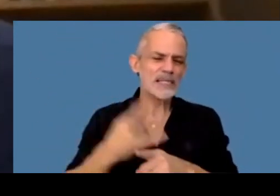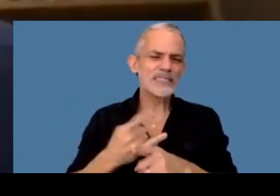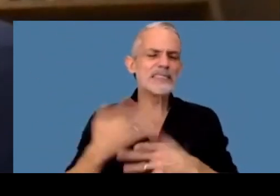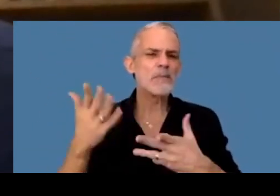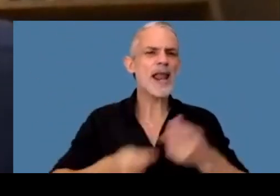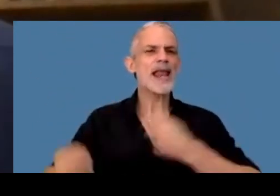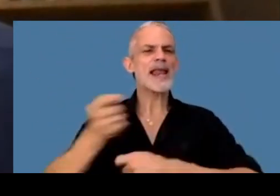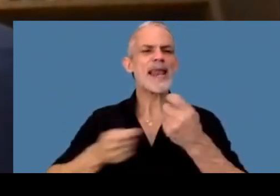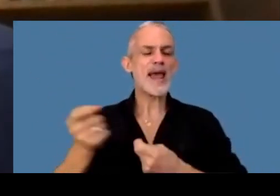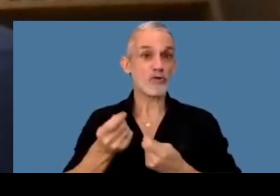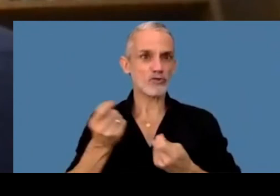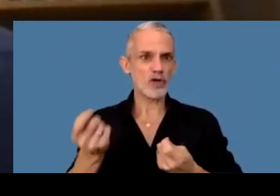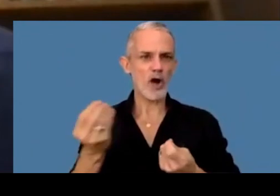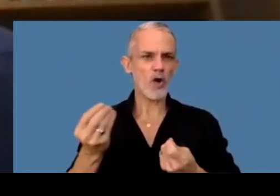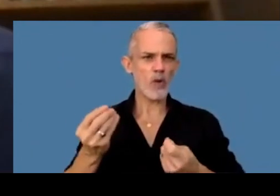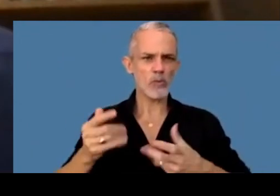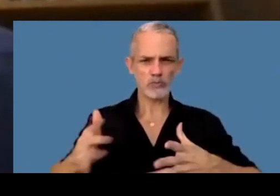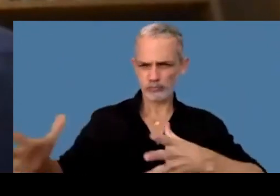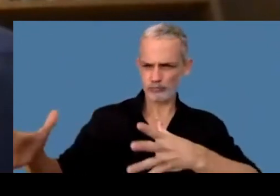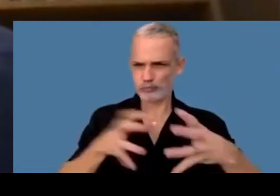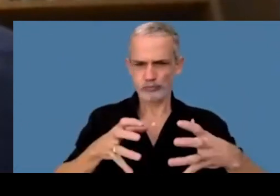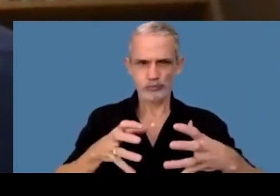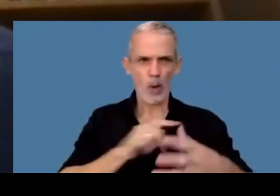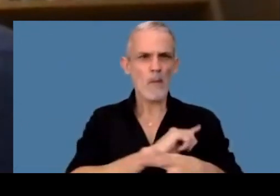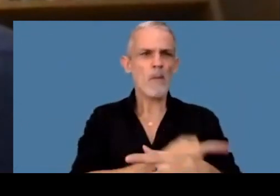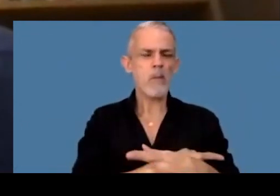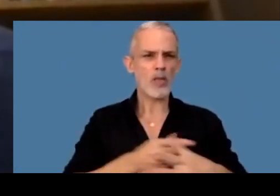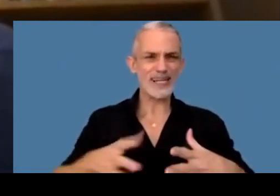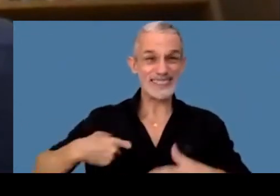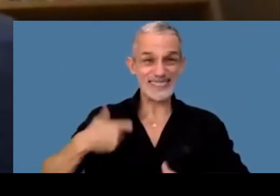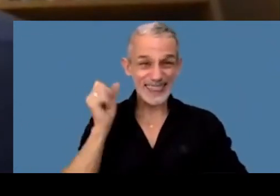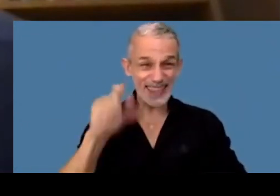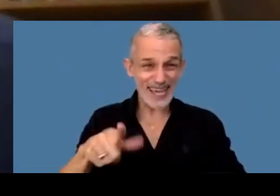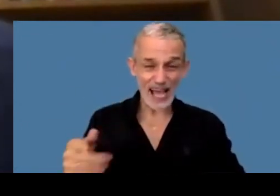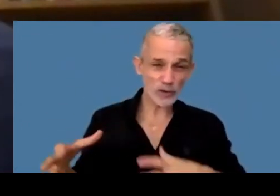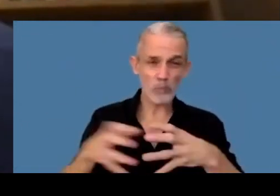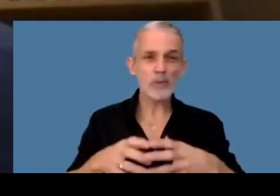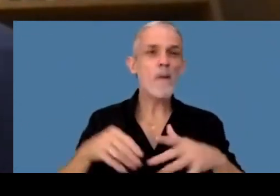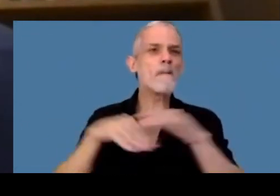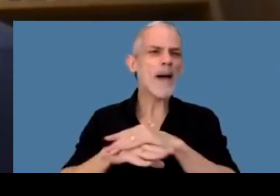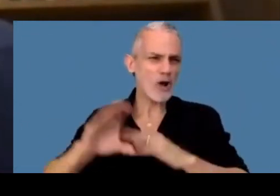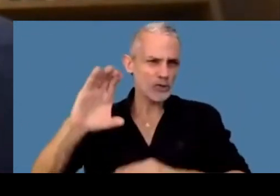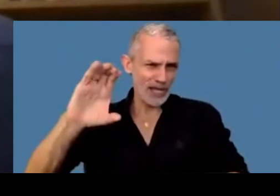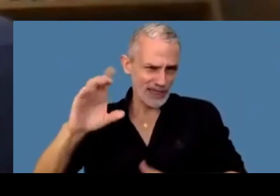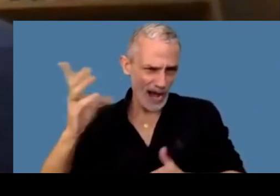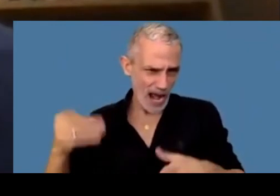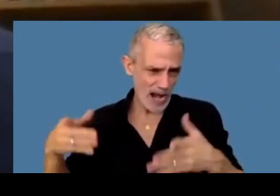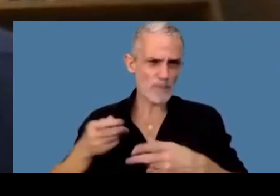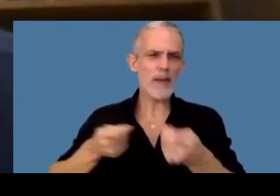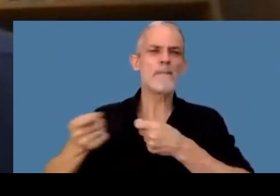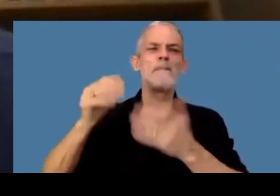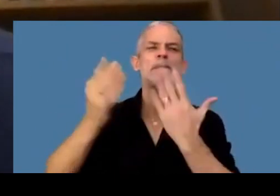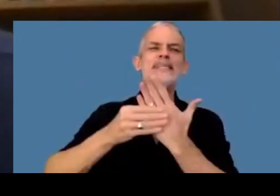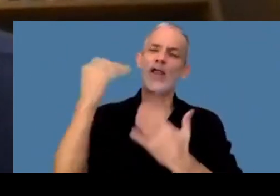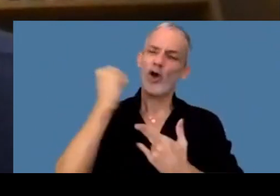nivel hiperconcentrado. Para que tengan una idea, el sindicato negocia con el Banco Central y con el Ministerio de Economía,